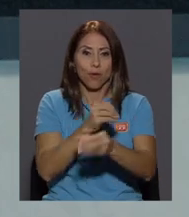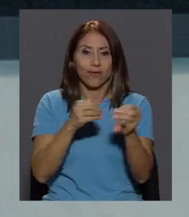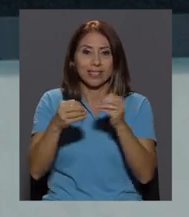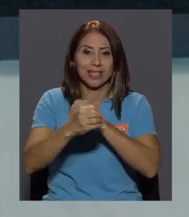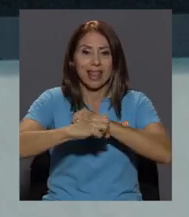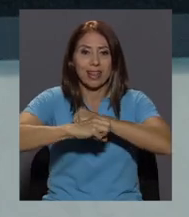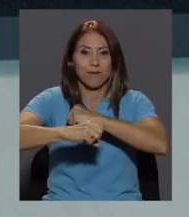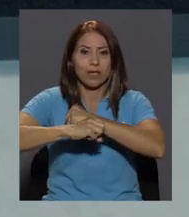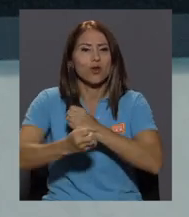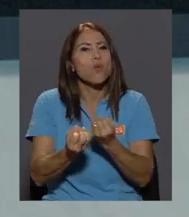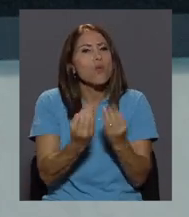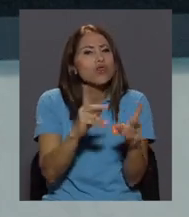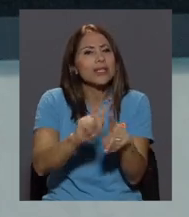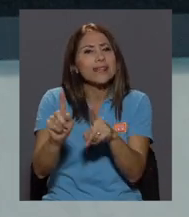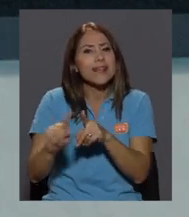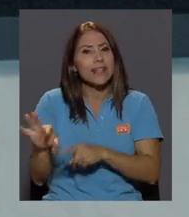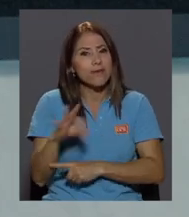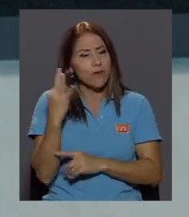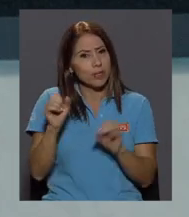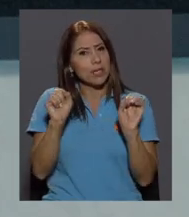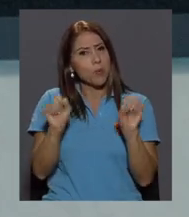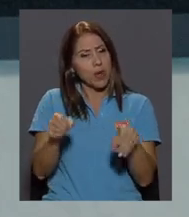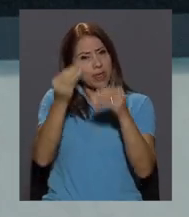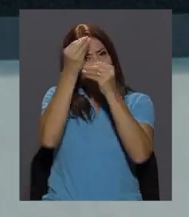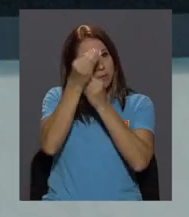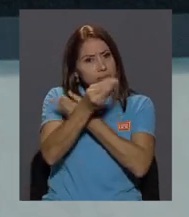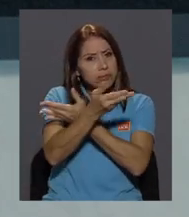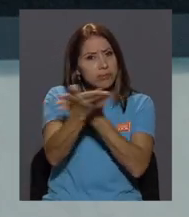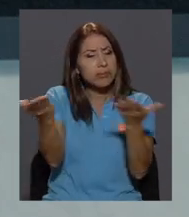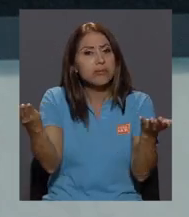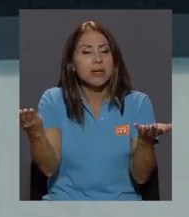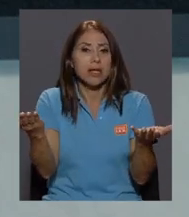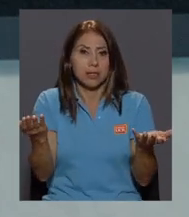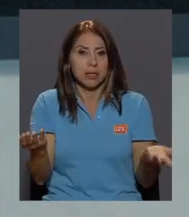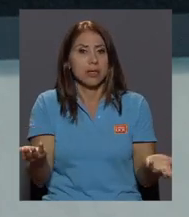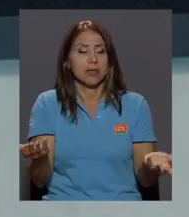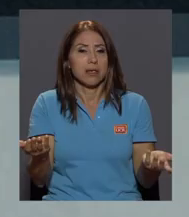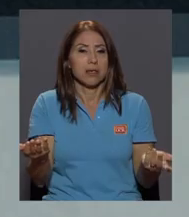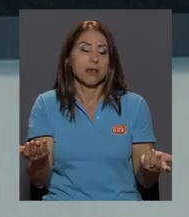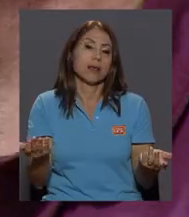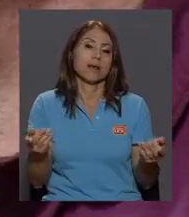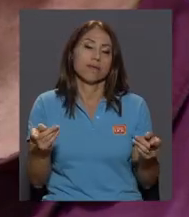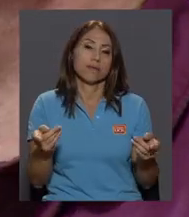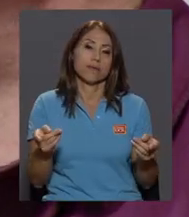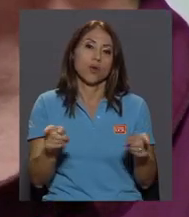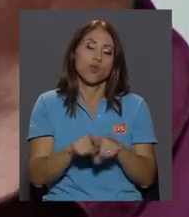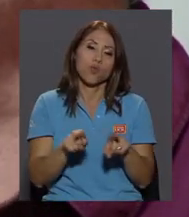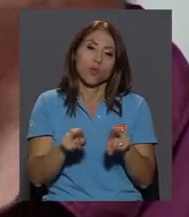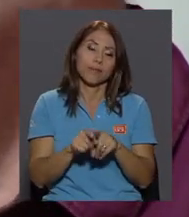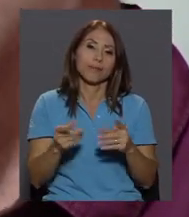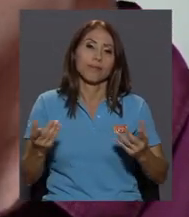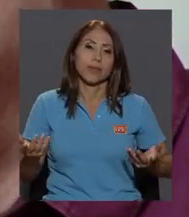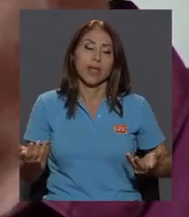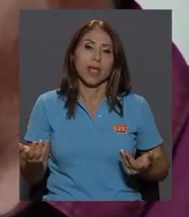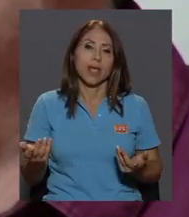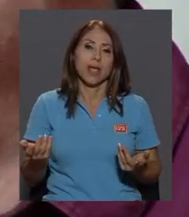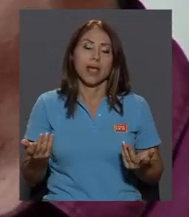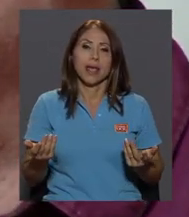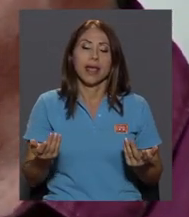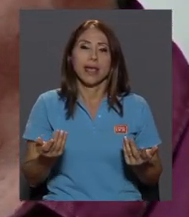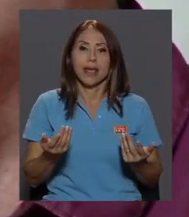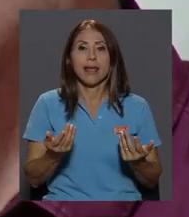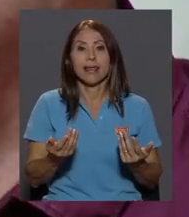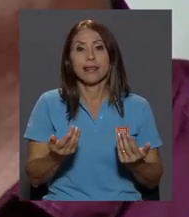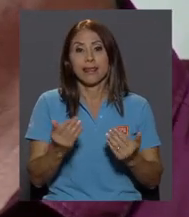hay muchísimos canales donde se puede dar a conocer información y luego también